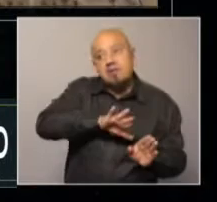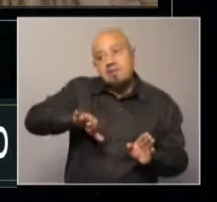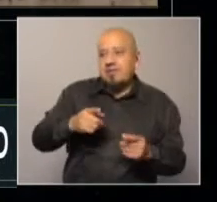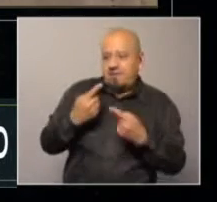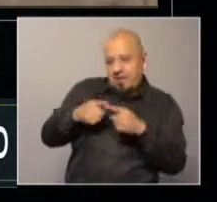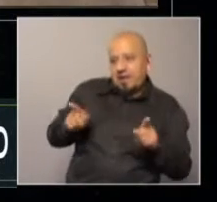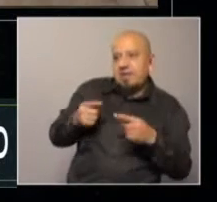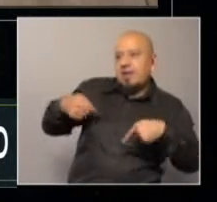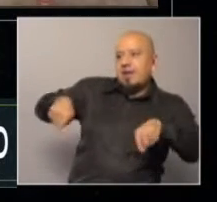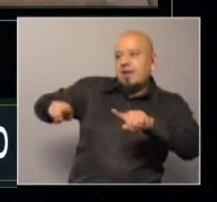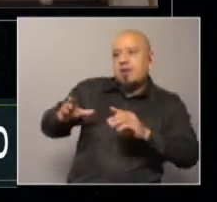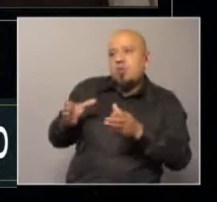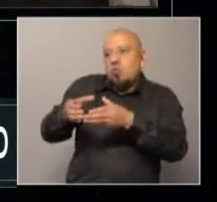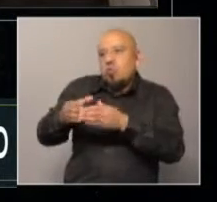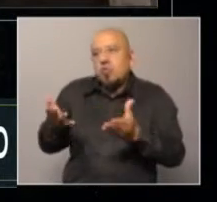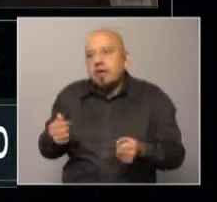técnico, claro, que lo sigue